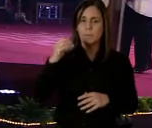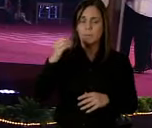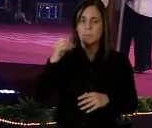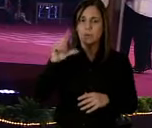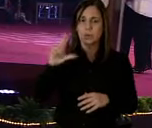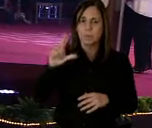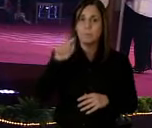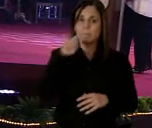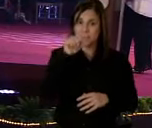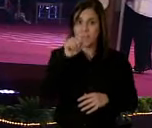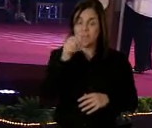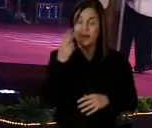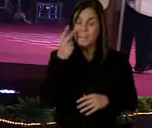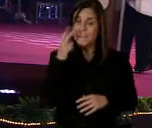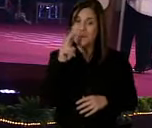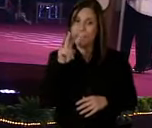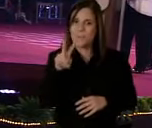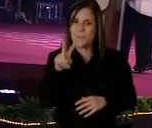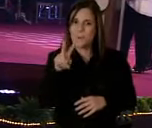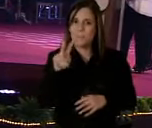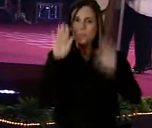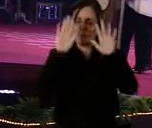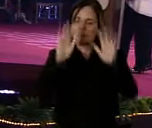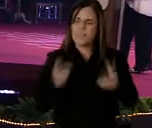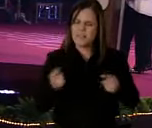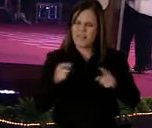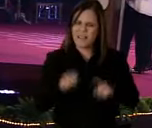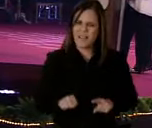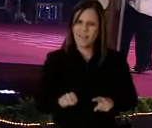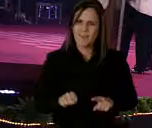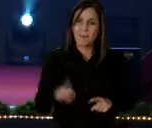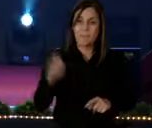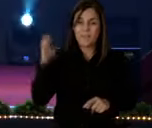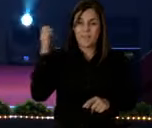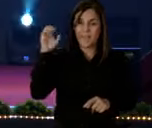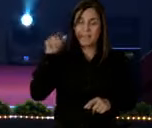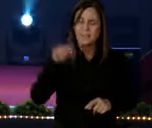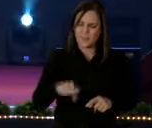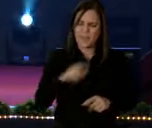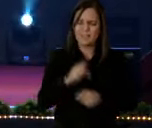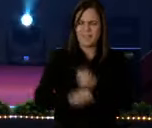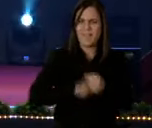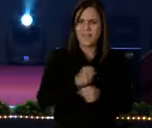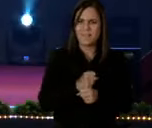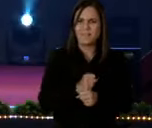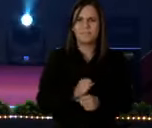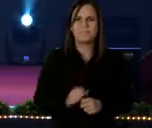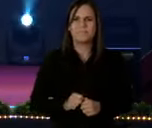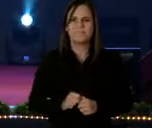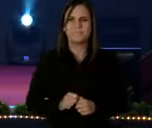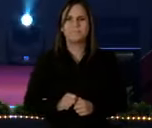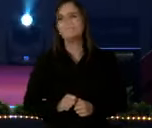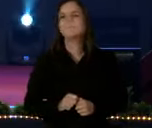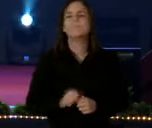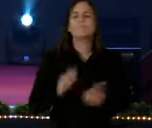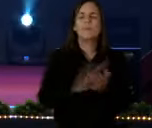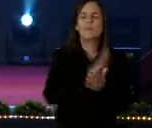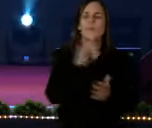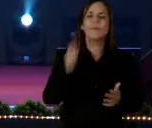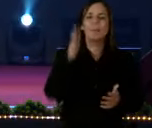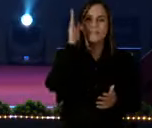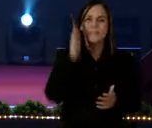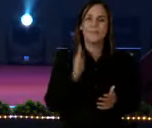En enero fue de este año. Denle un aplauso al Señor, porque esto no son casualidades. Ese fue el hombre que le llevó esa